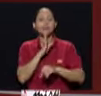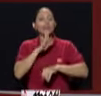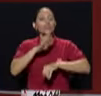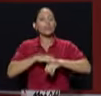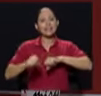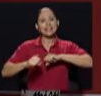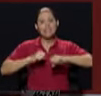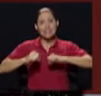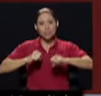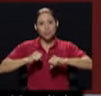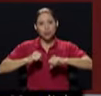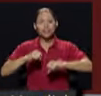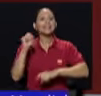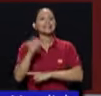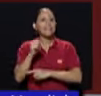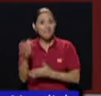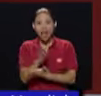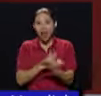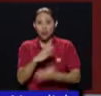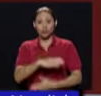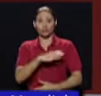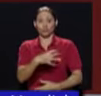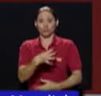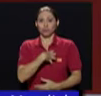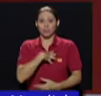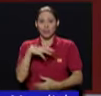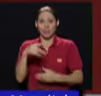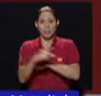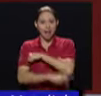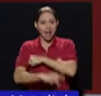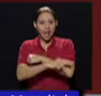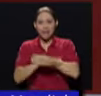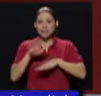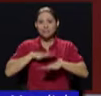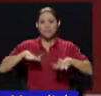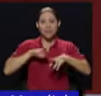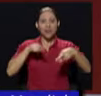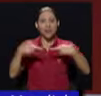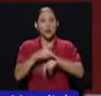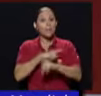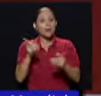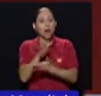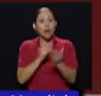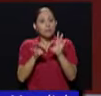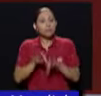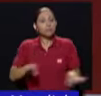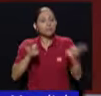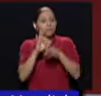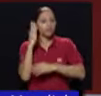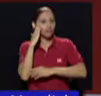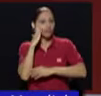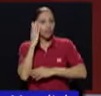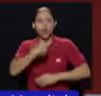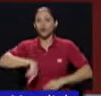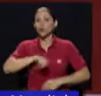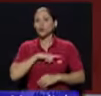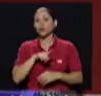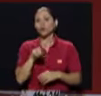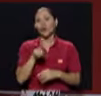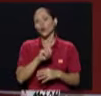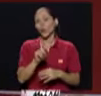sismos. Sí, algo muy propio de nuestro país, de nuestra región, pero que es algo muy importante conocer. No nos tenemos